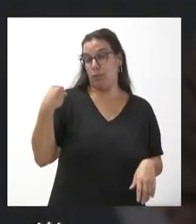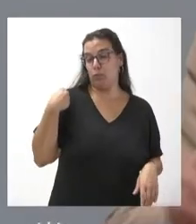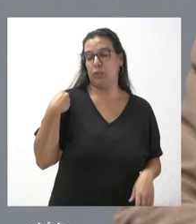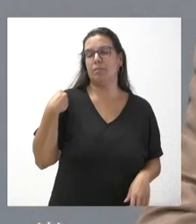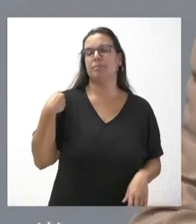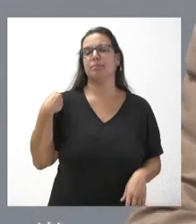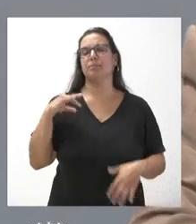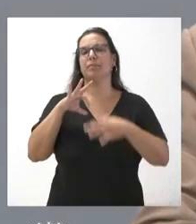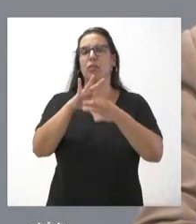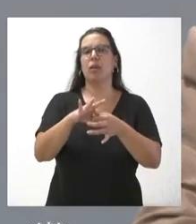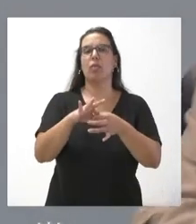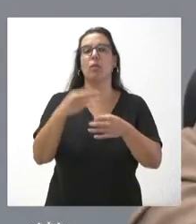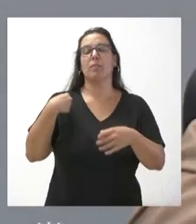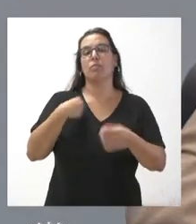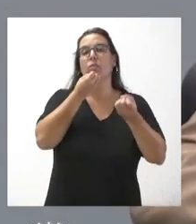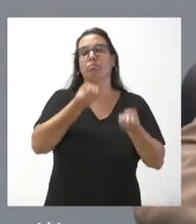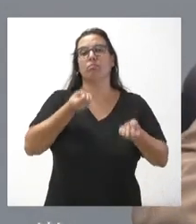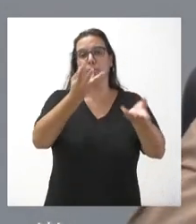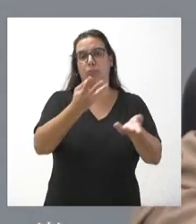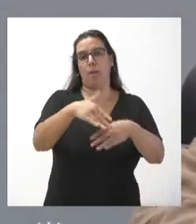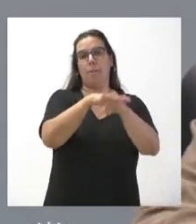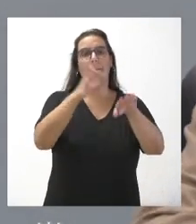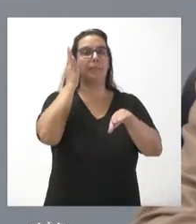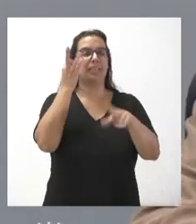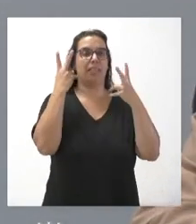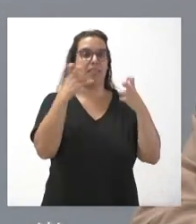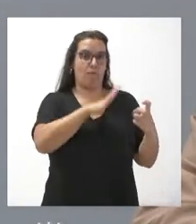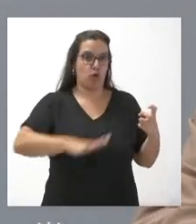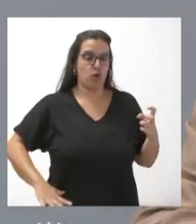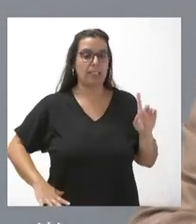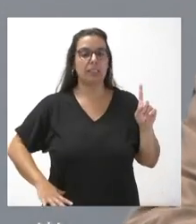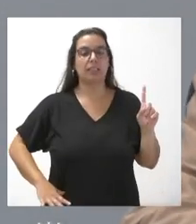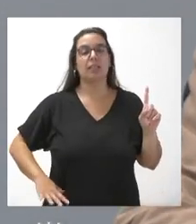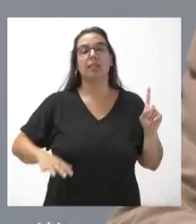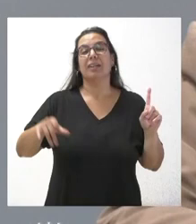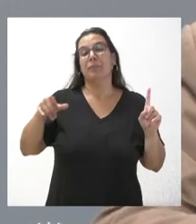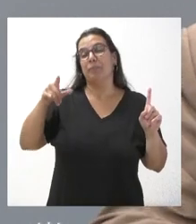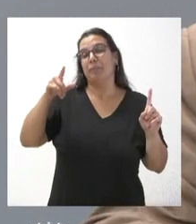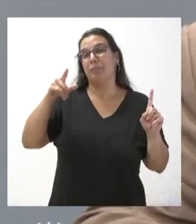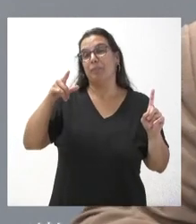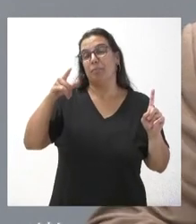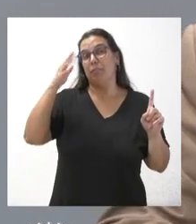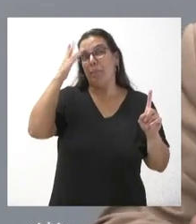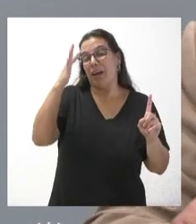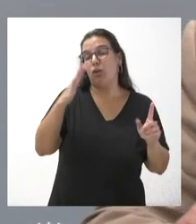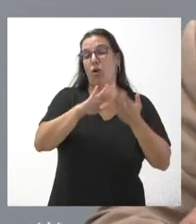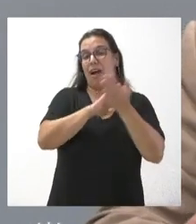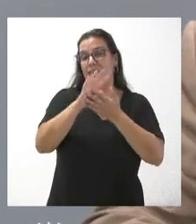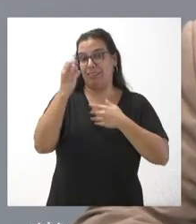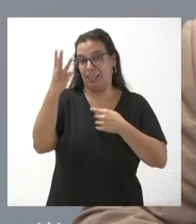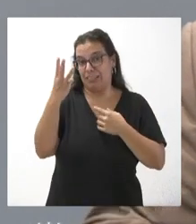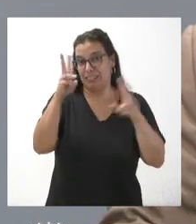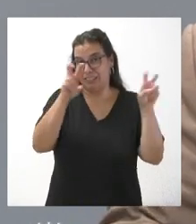en relación con las declaraciones de la ministra de Hacienda en funciones, entiendo que se refiere a tres aspectos. En primer lugar, el hecho de